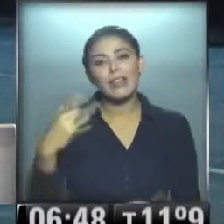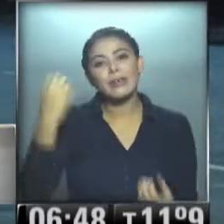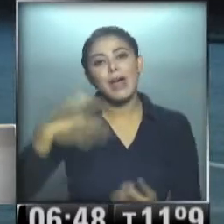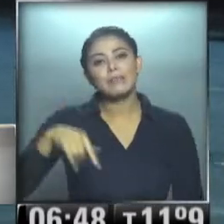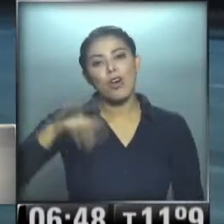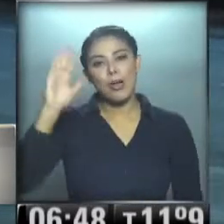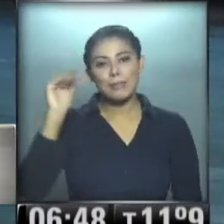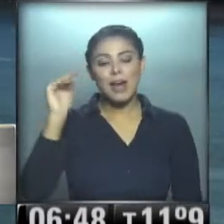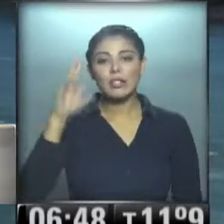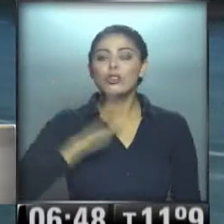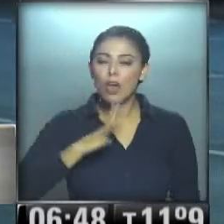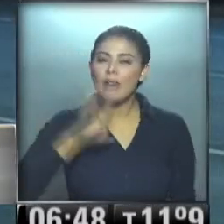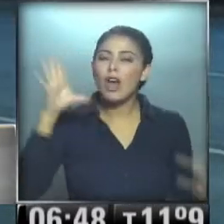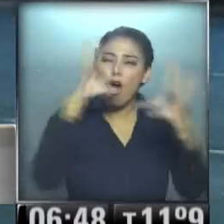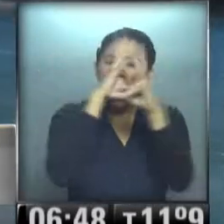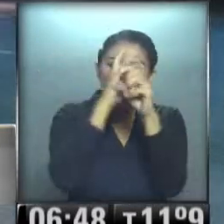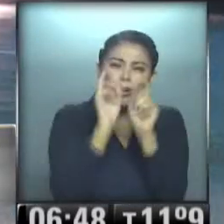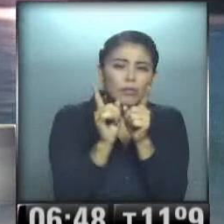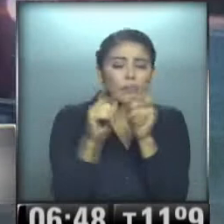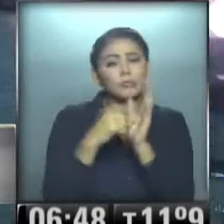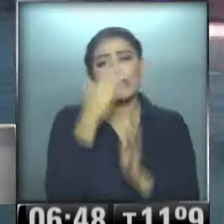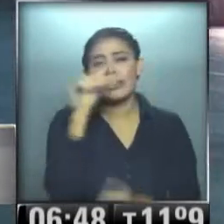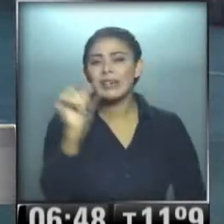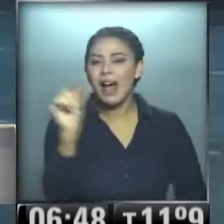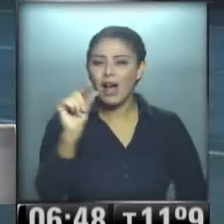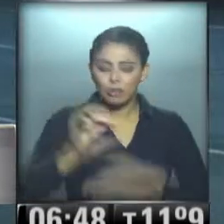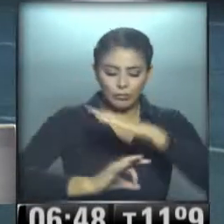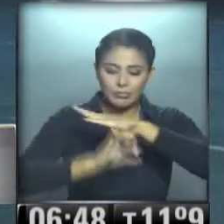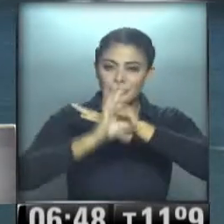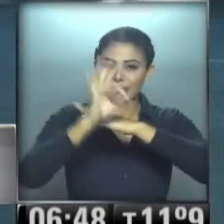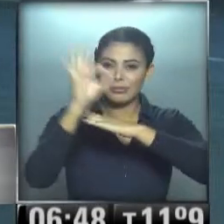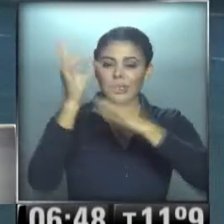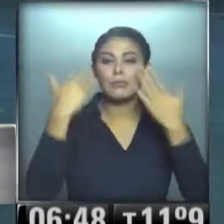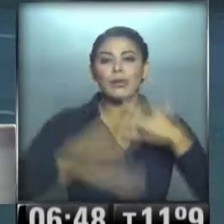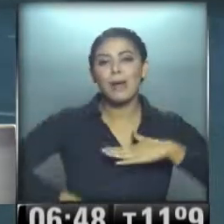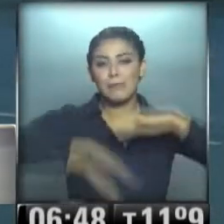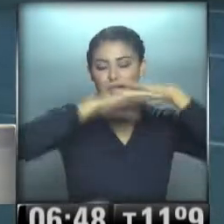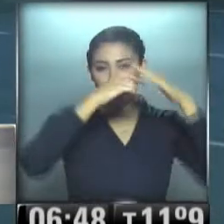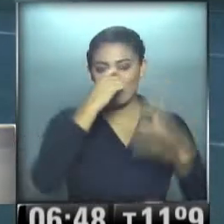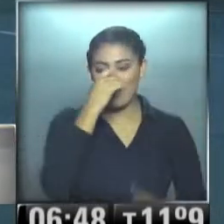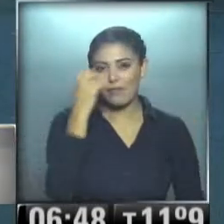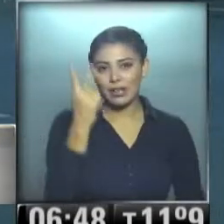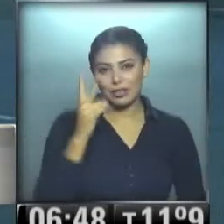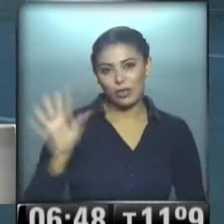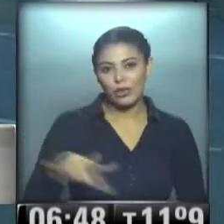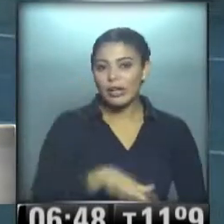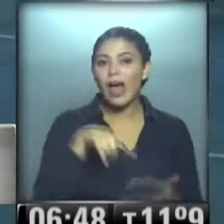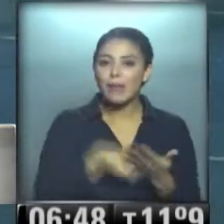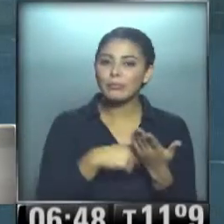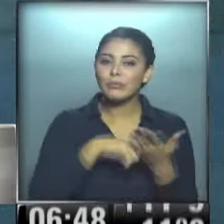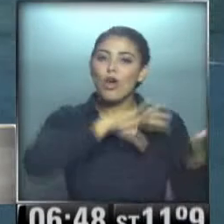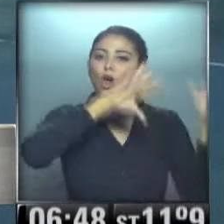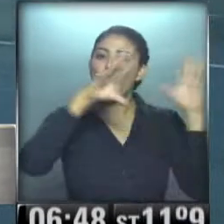el martes, todavía muy oscuro, pero en un ratito más amanece. La máxima para hoy, 22 grados en la ciudad, con